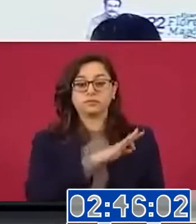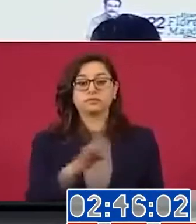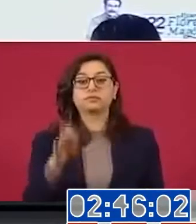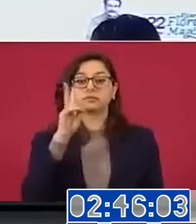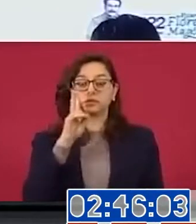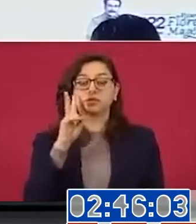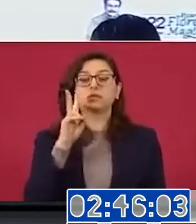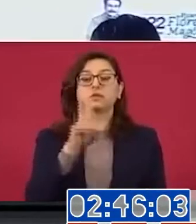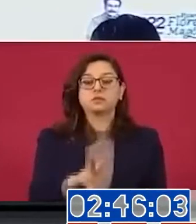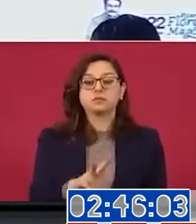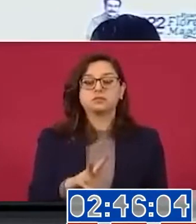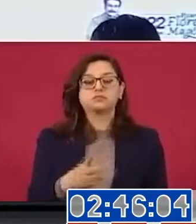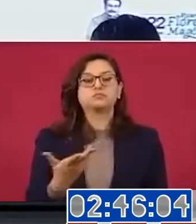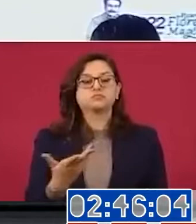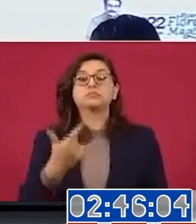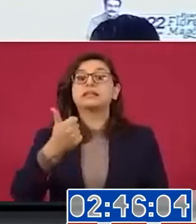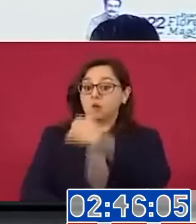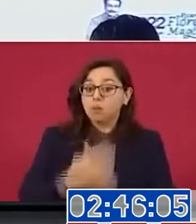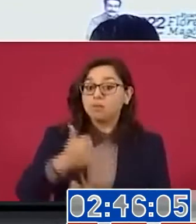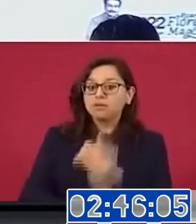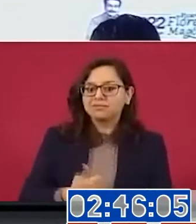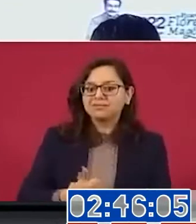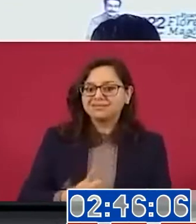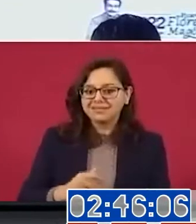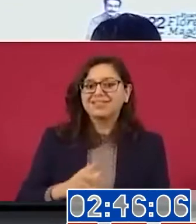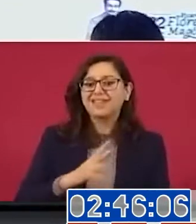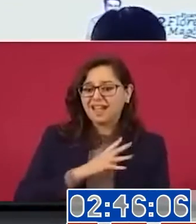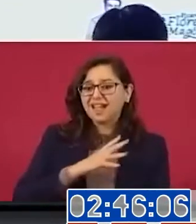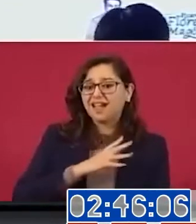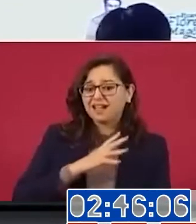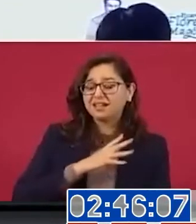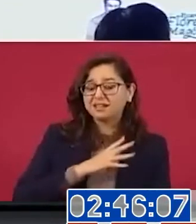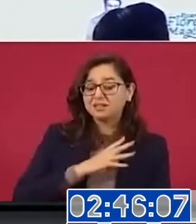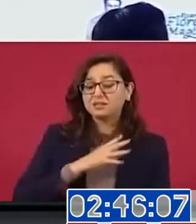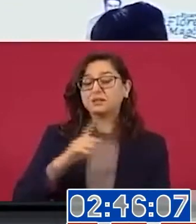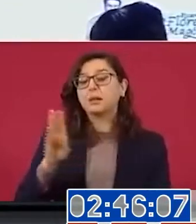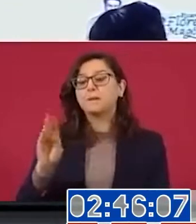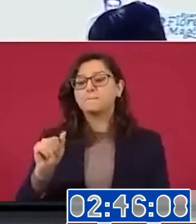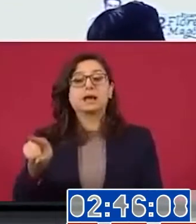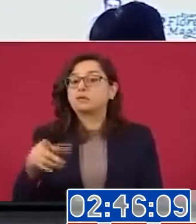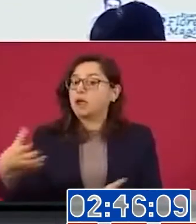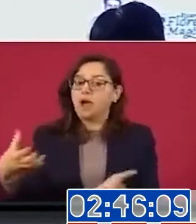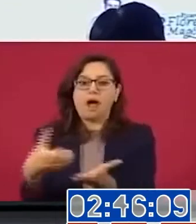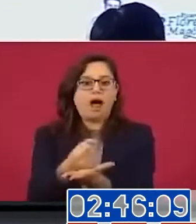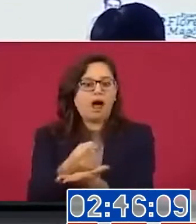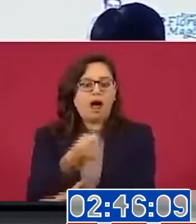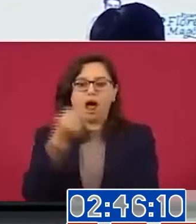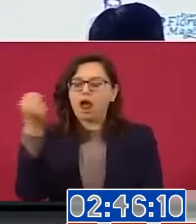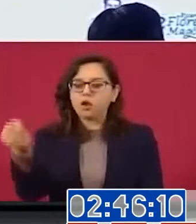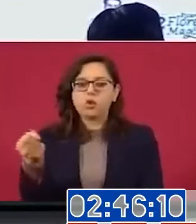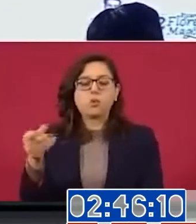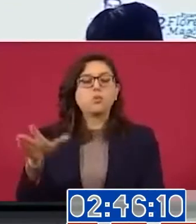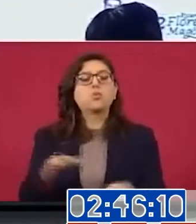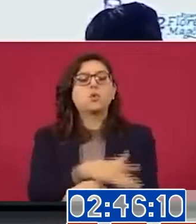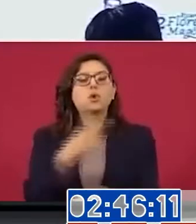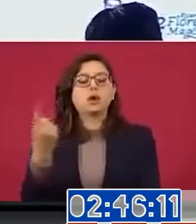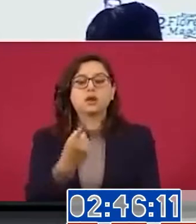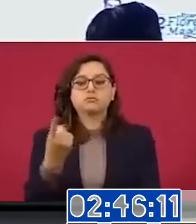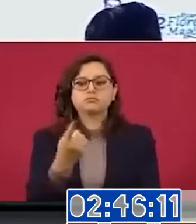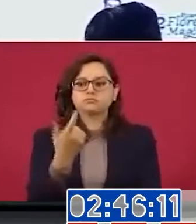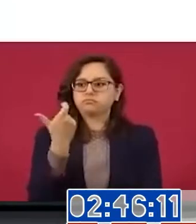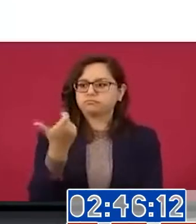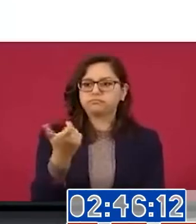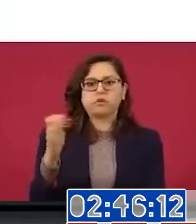empresas dicen y establecen por escrito qué sí se puede hacer y qué no se puede hacer. Así que las políticas de compliance